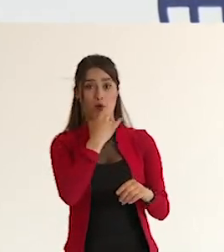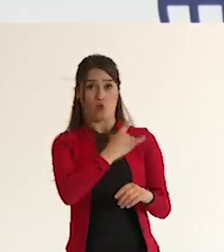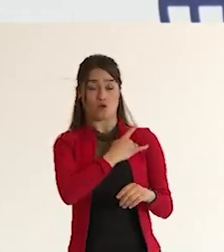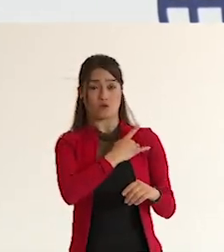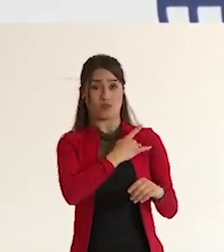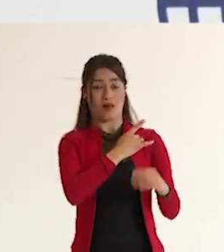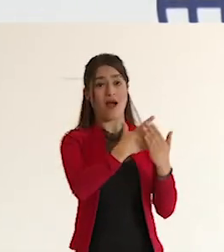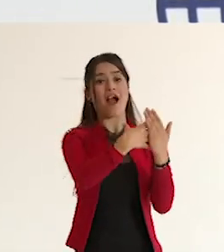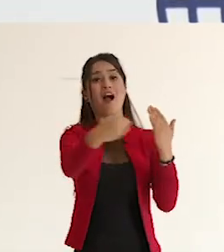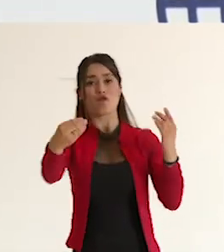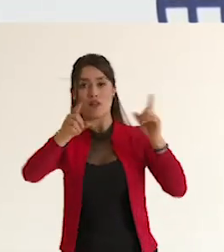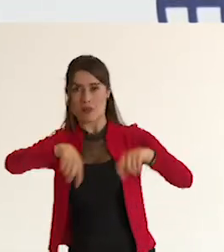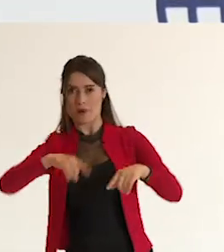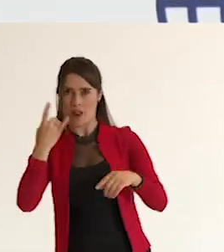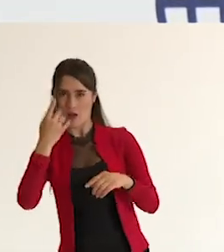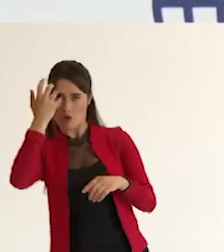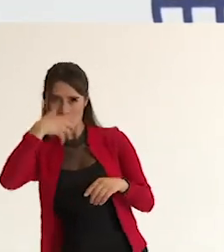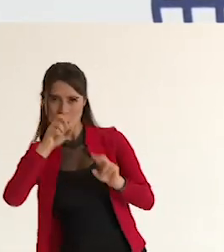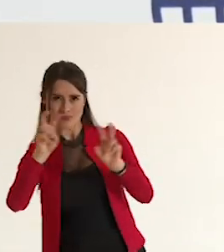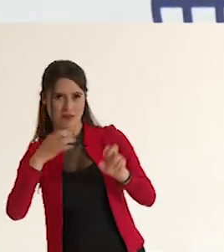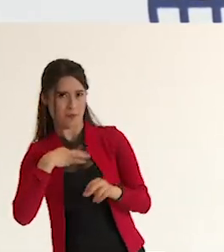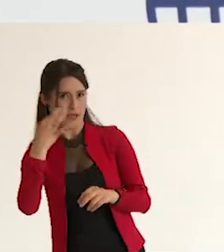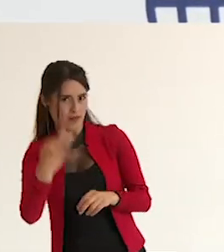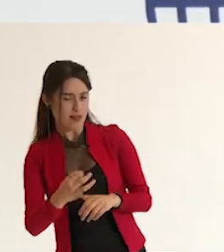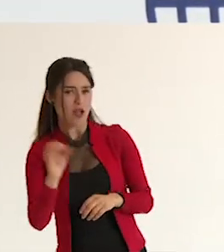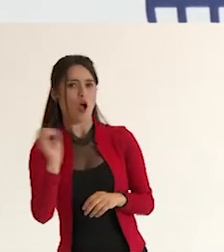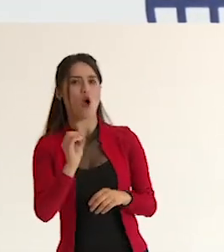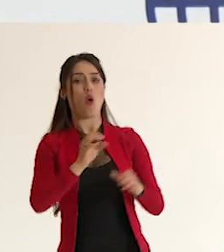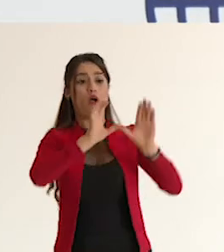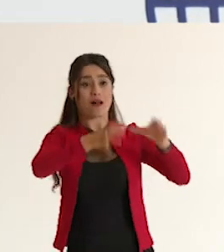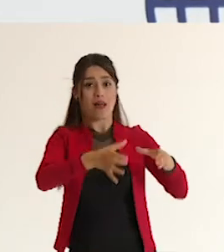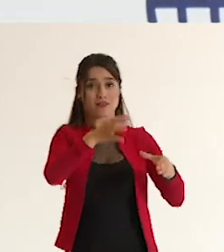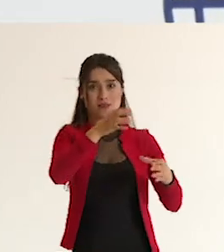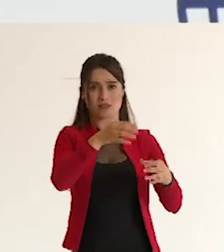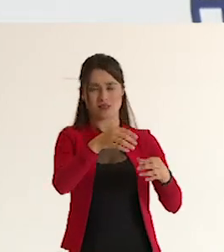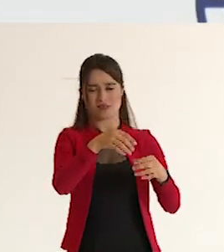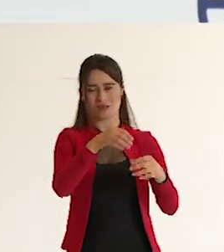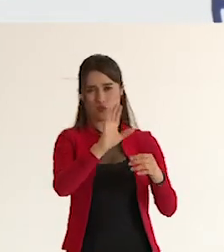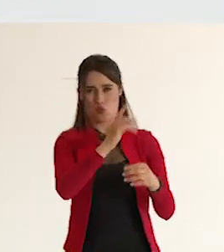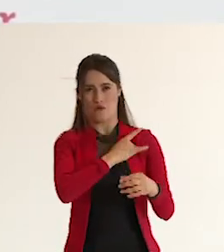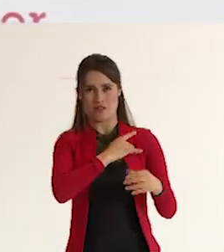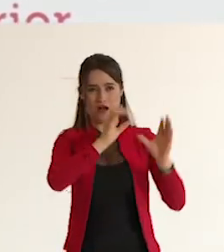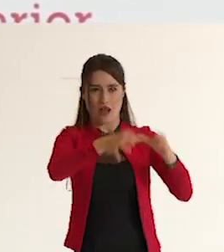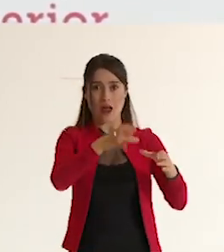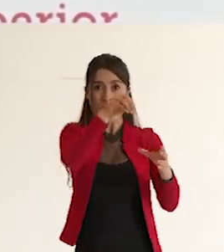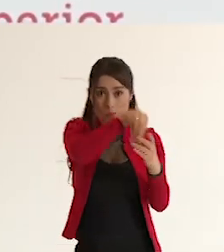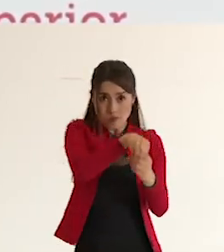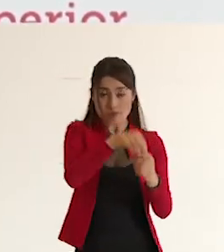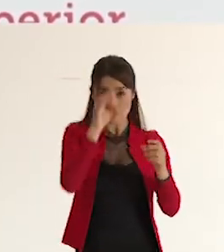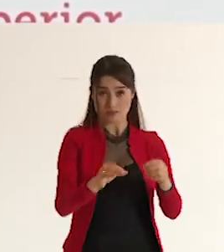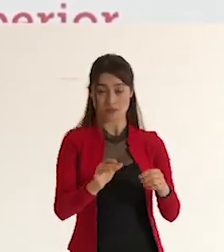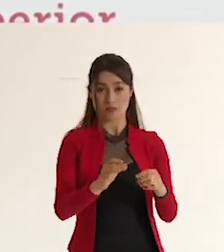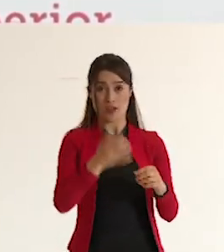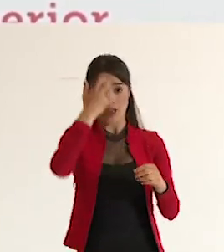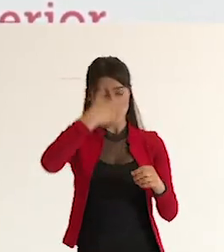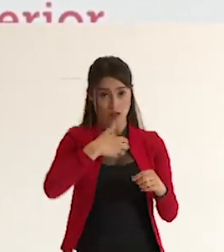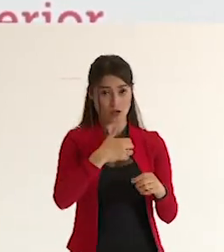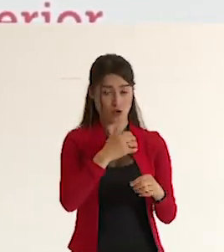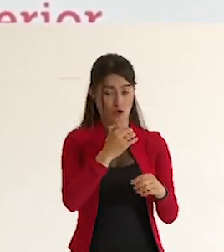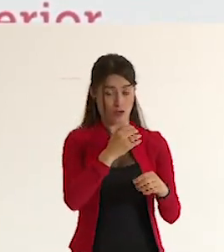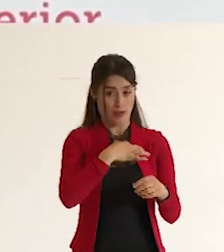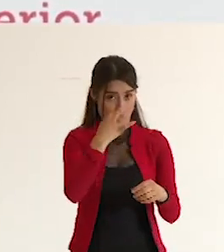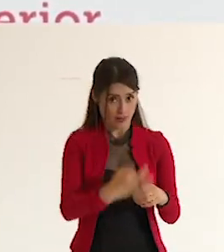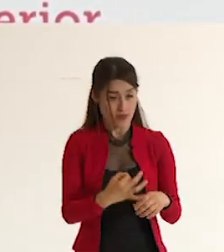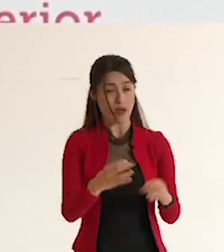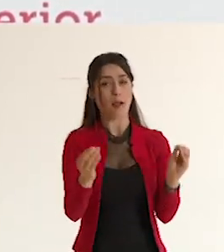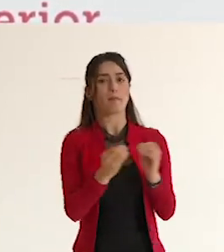hay evaluación de la formación ética en el contexto de las clases y si hay evaluación de la formación ética en el contexto de la institución